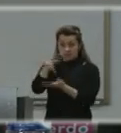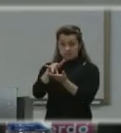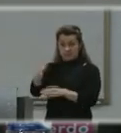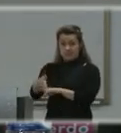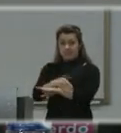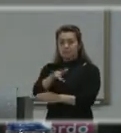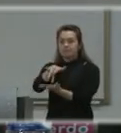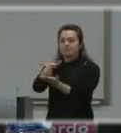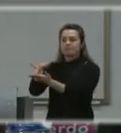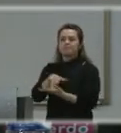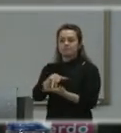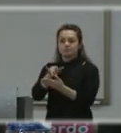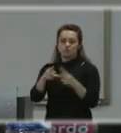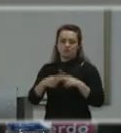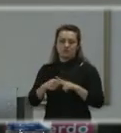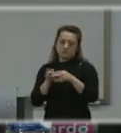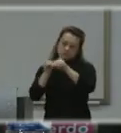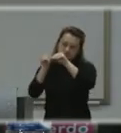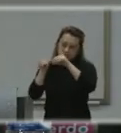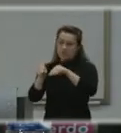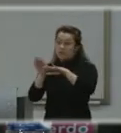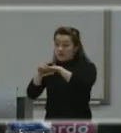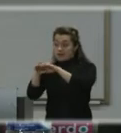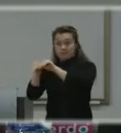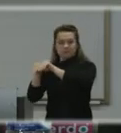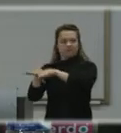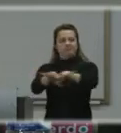participaron en los talleres de multiplicadores.